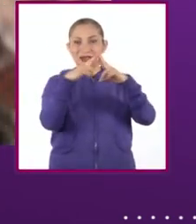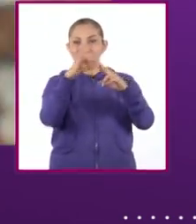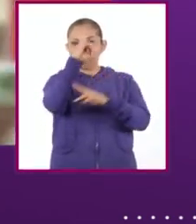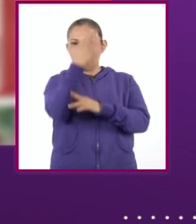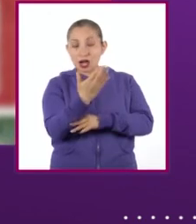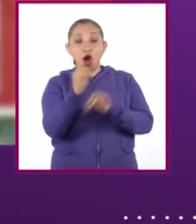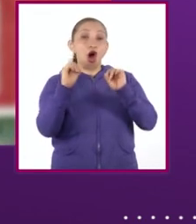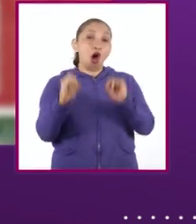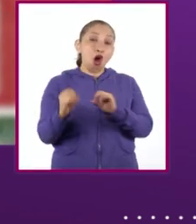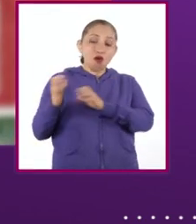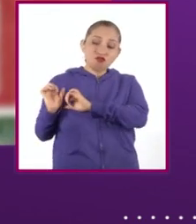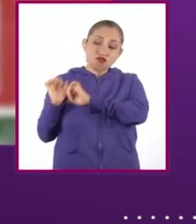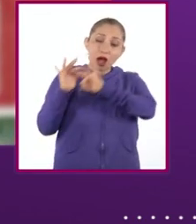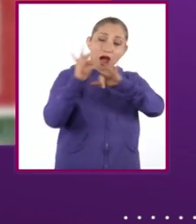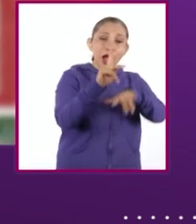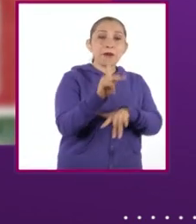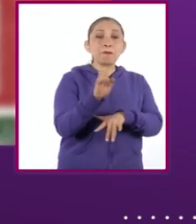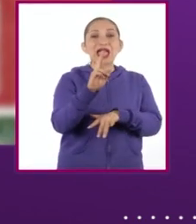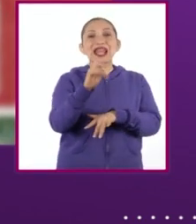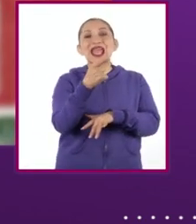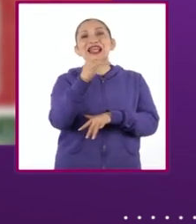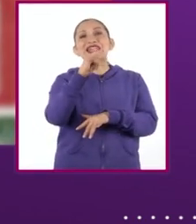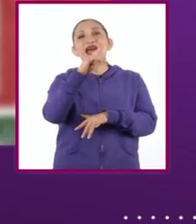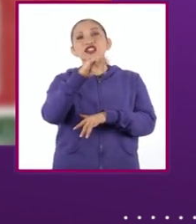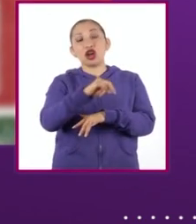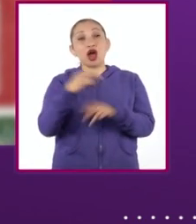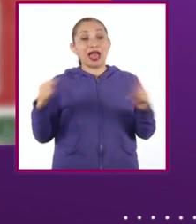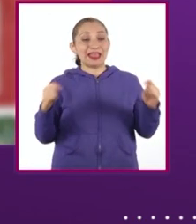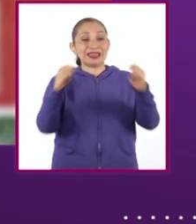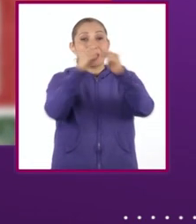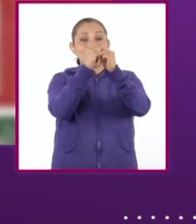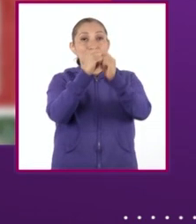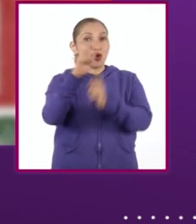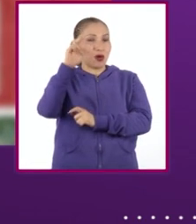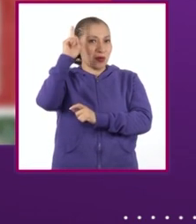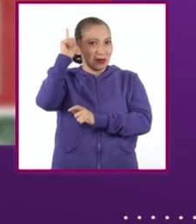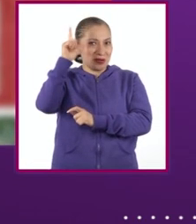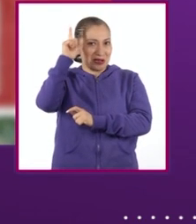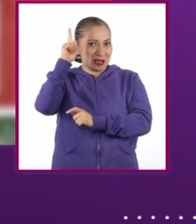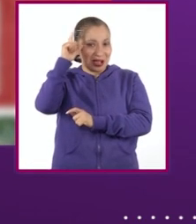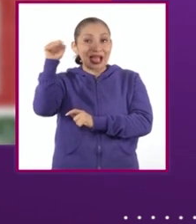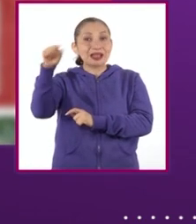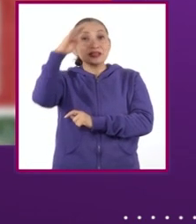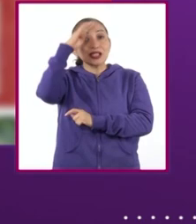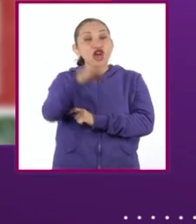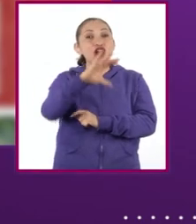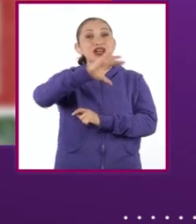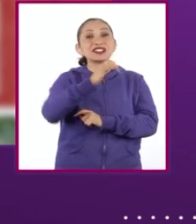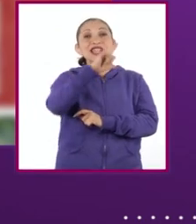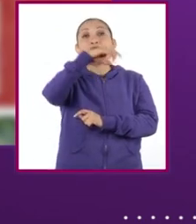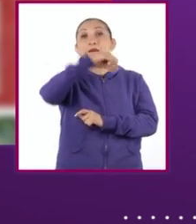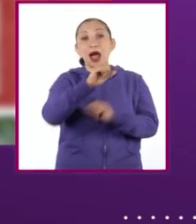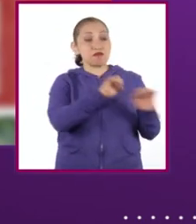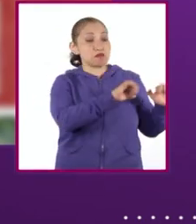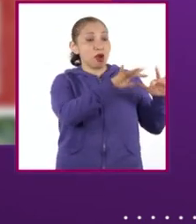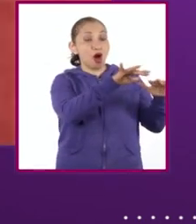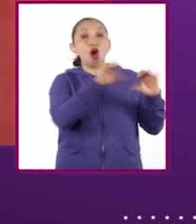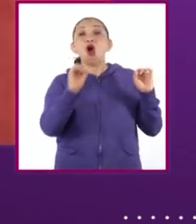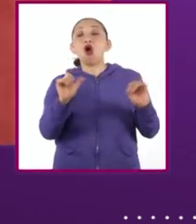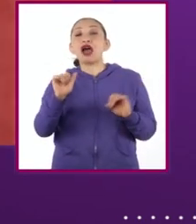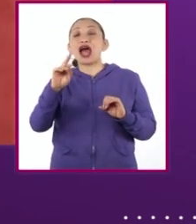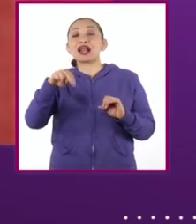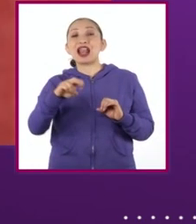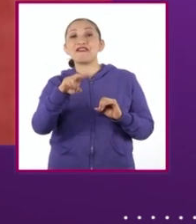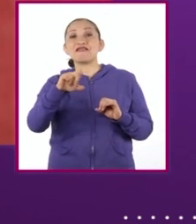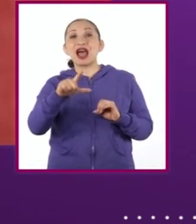las peregrinaciones a lugares religiosos, como a los templos de la Virgen de Guadalupe y el Señor de Chalma, o el carnaval,